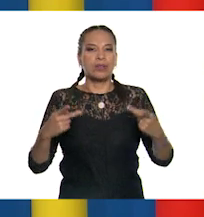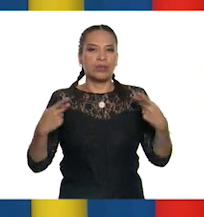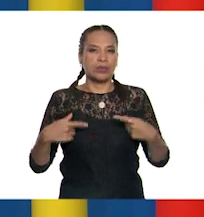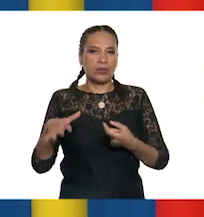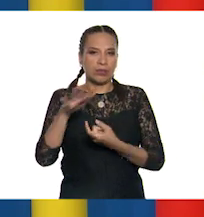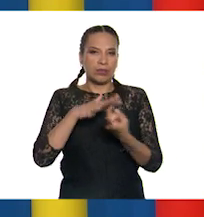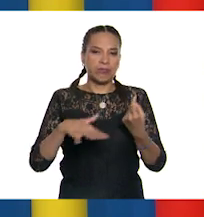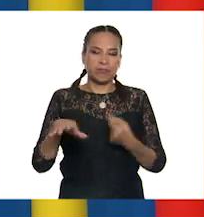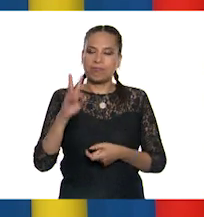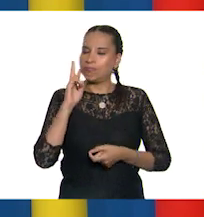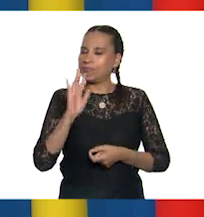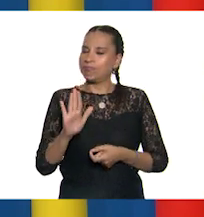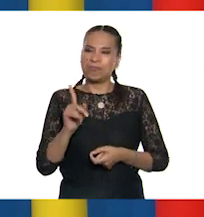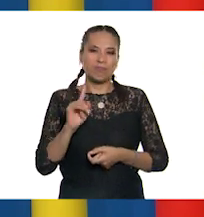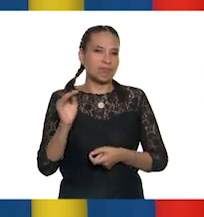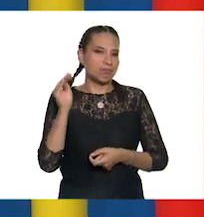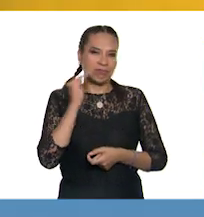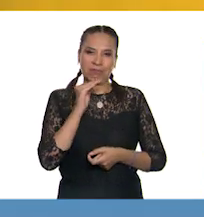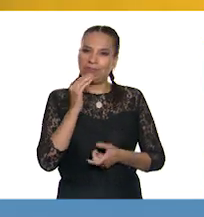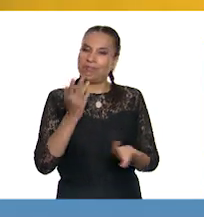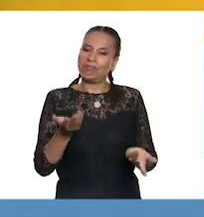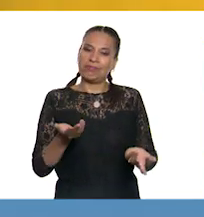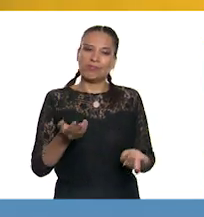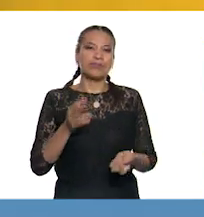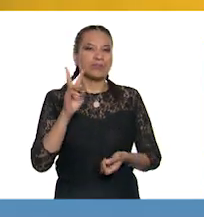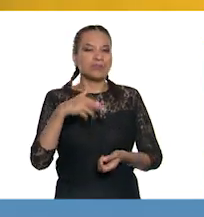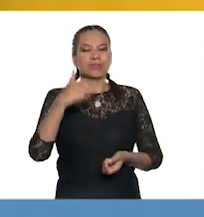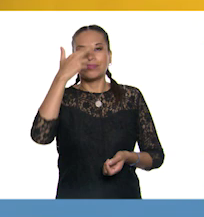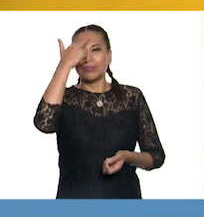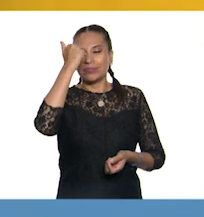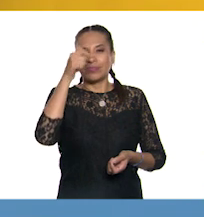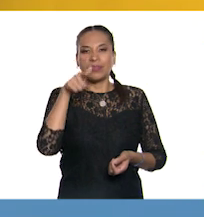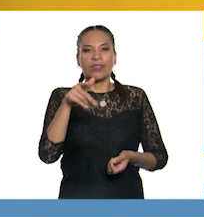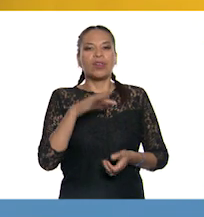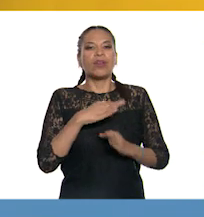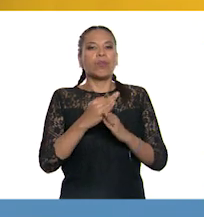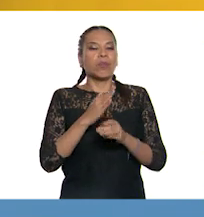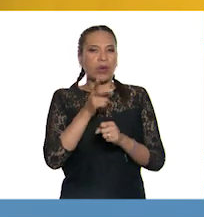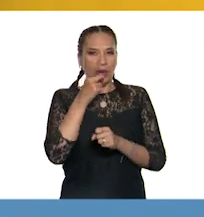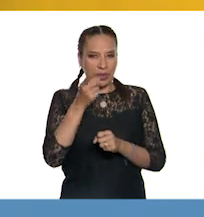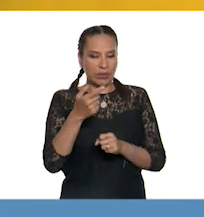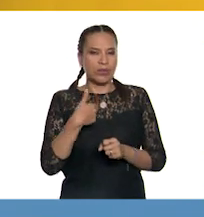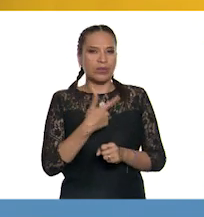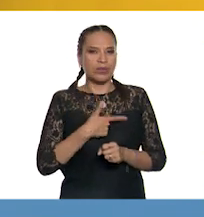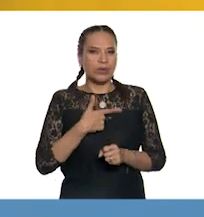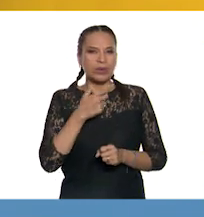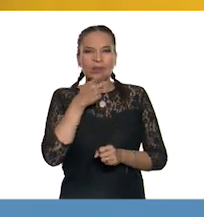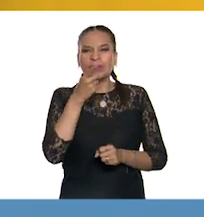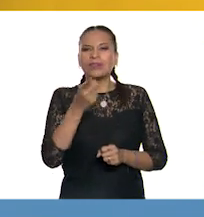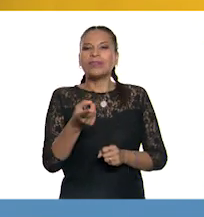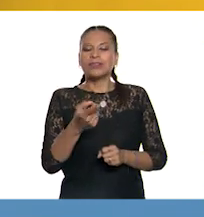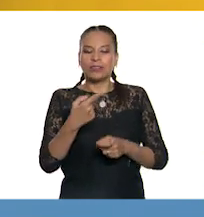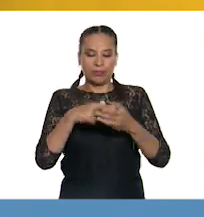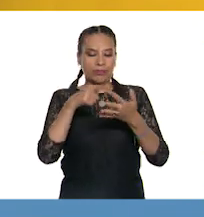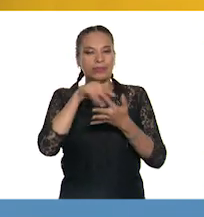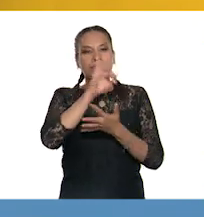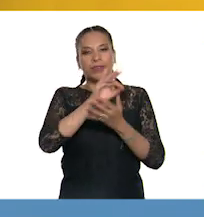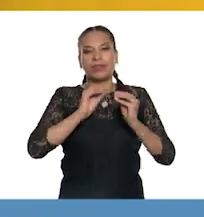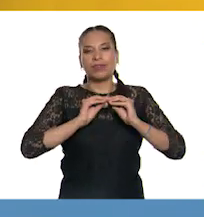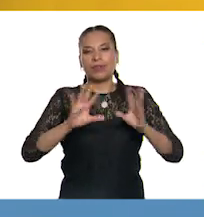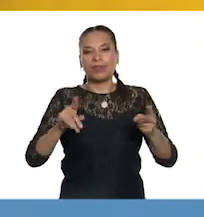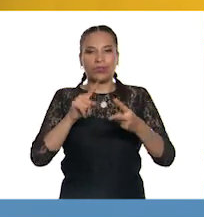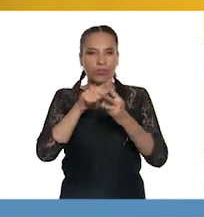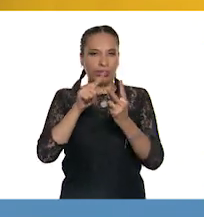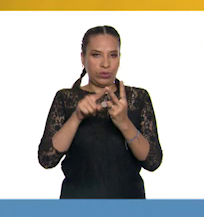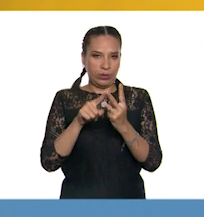personajes no parecen gratuitas, ¿eh? Estoy totalmente de acuerdo con lo que dices y por ello me gustaría resaltar las fechas de publicación de